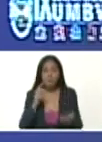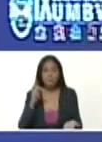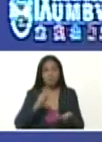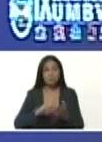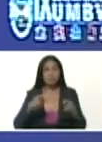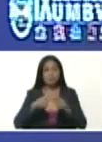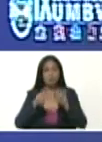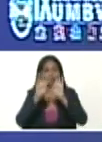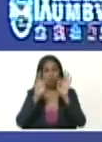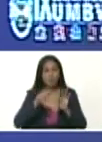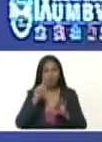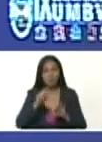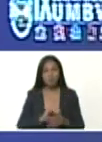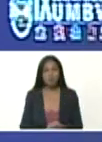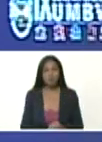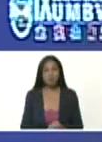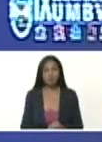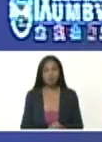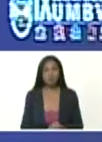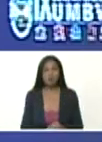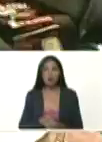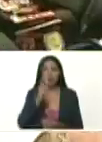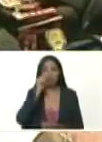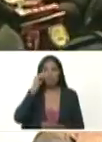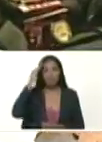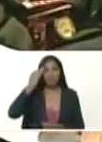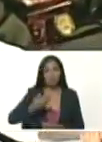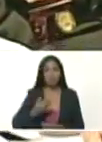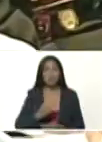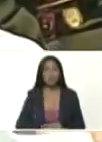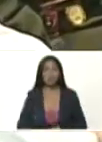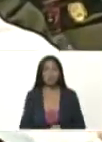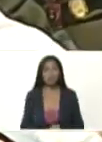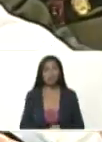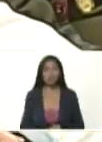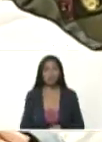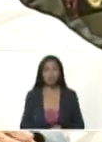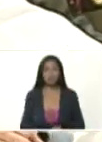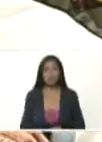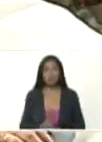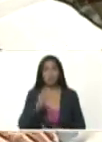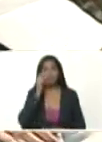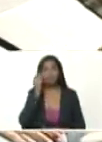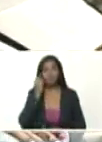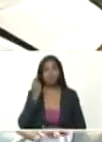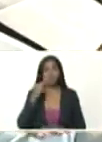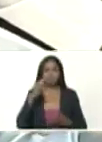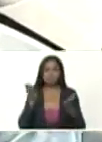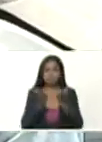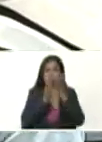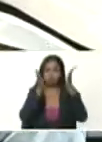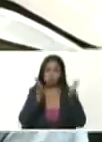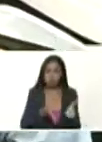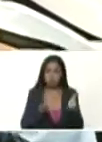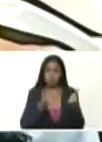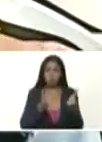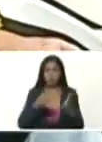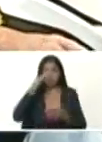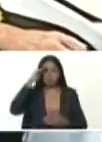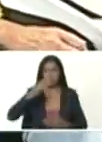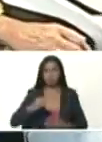presentes, señores oficiales, señoras oficiales, cadetes